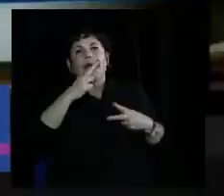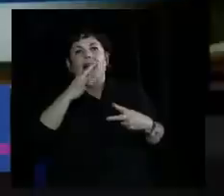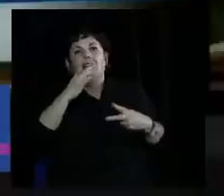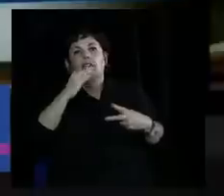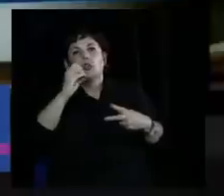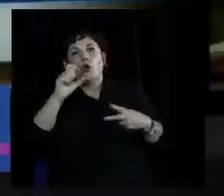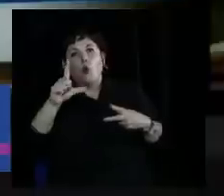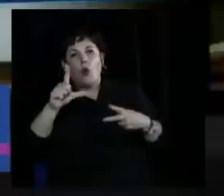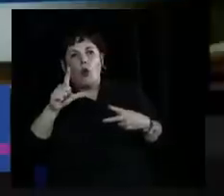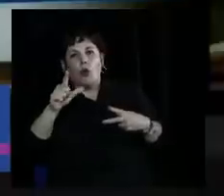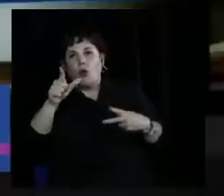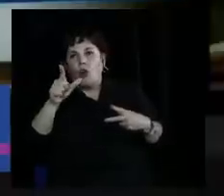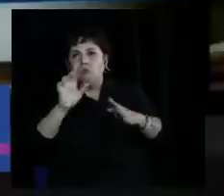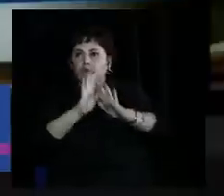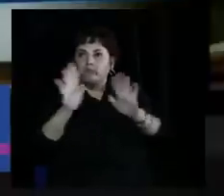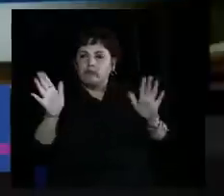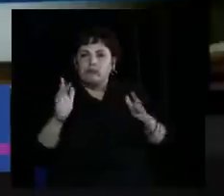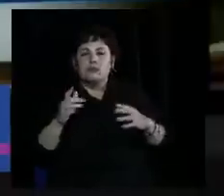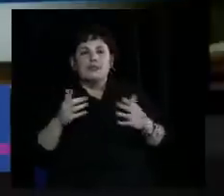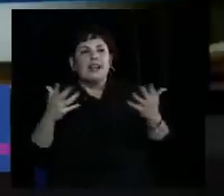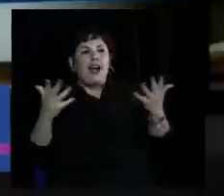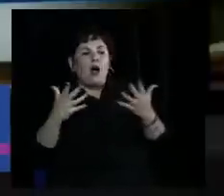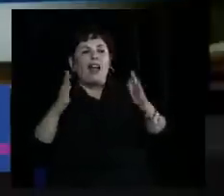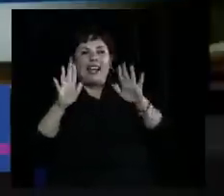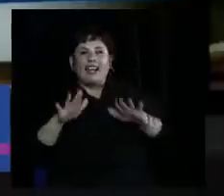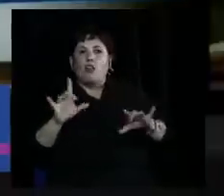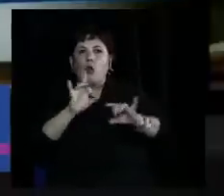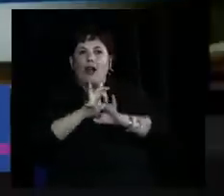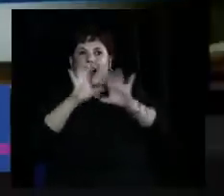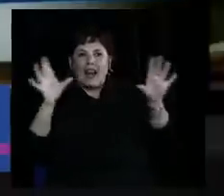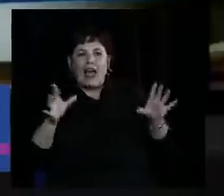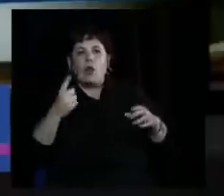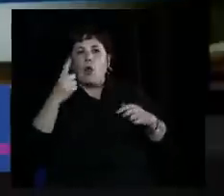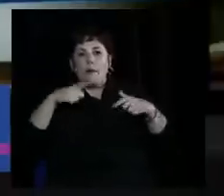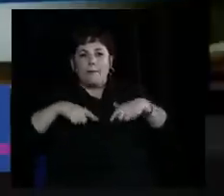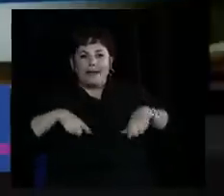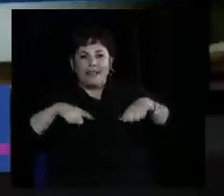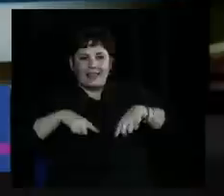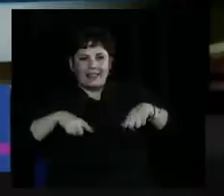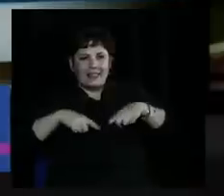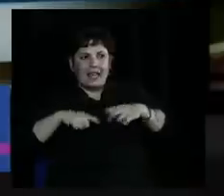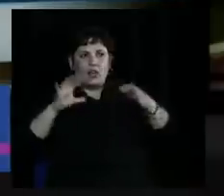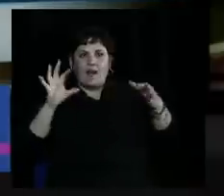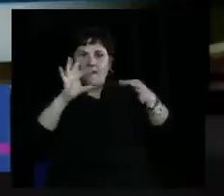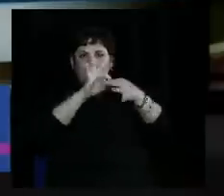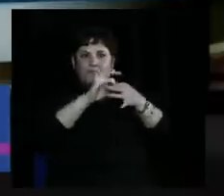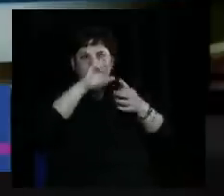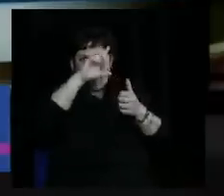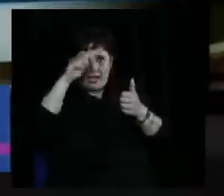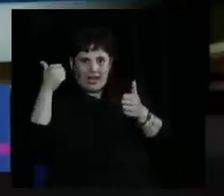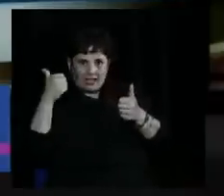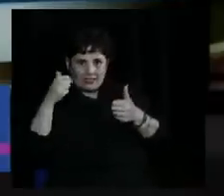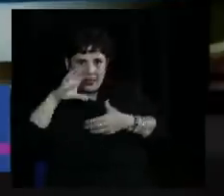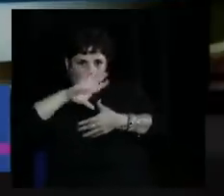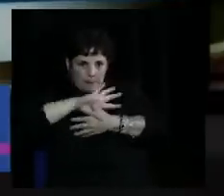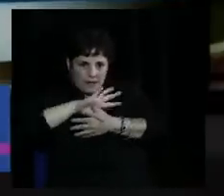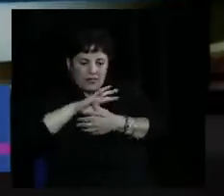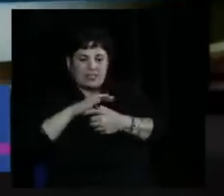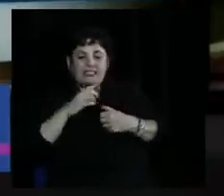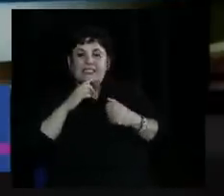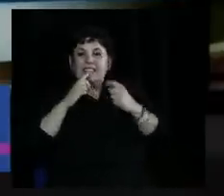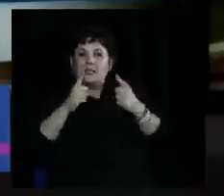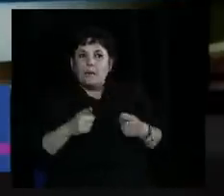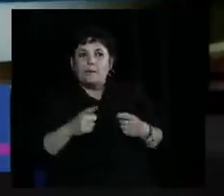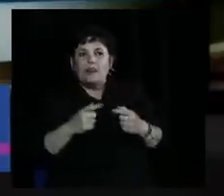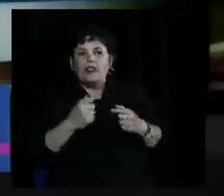mucho, ya está. Ahora quedó claramente un ministerio alineado con la calle y además un ministerio que